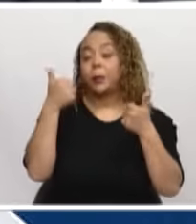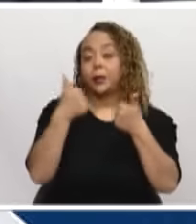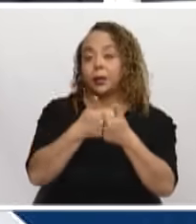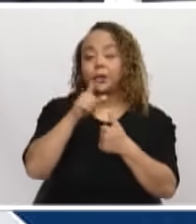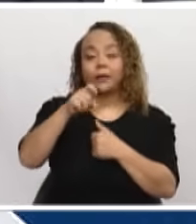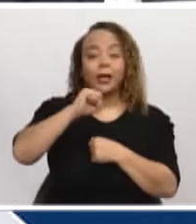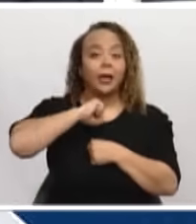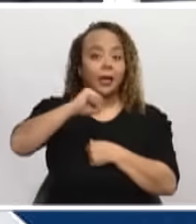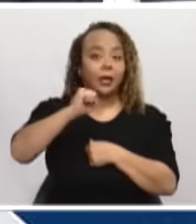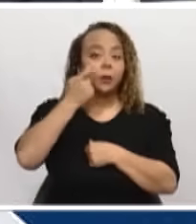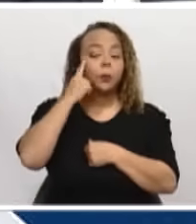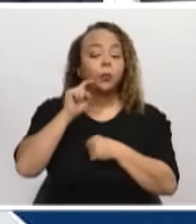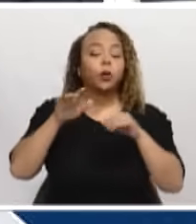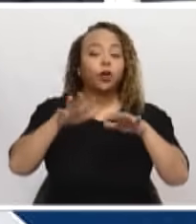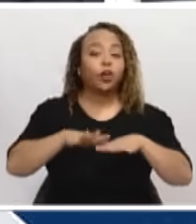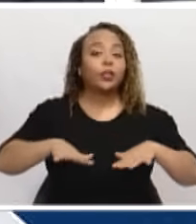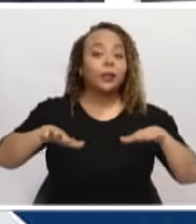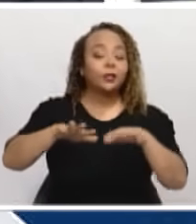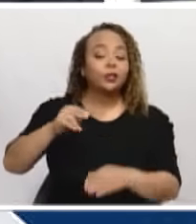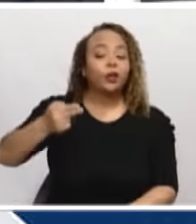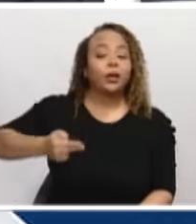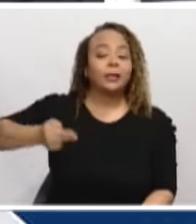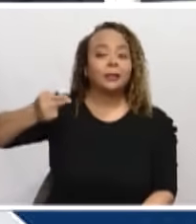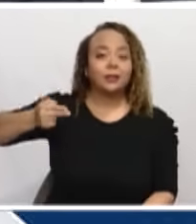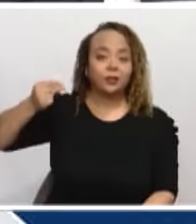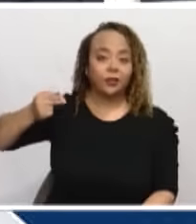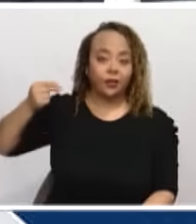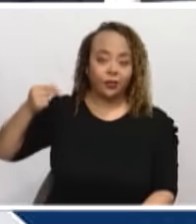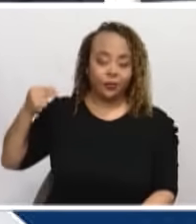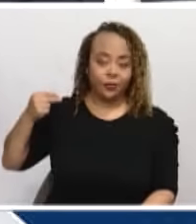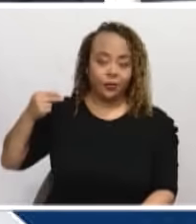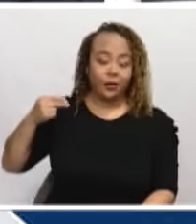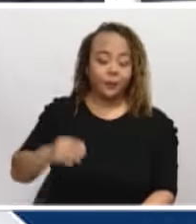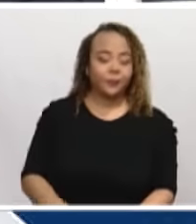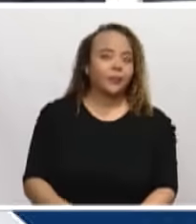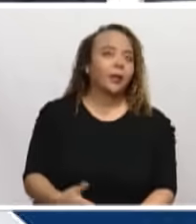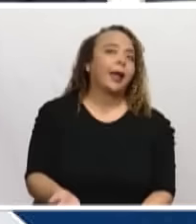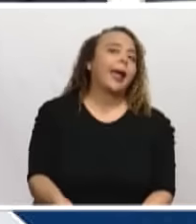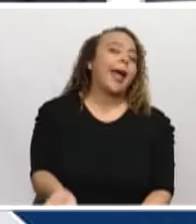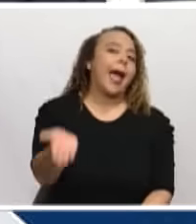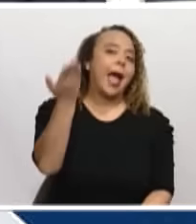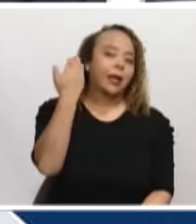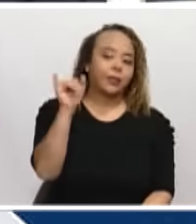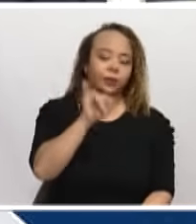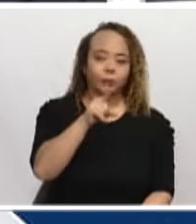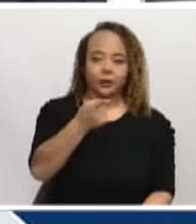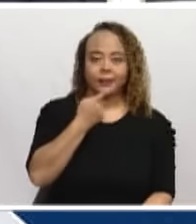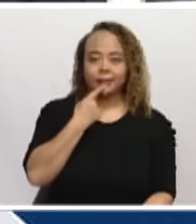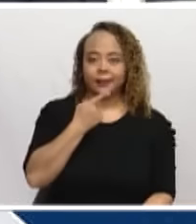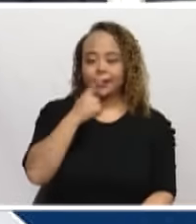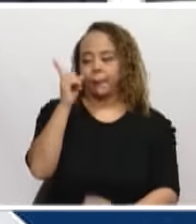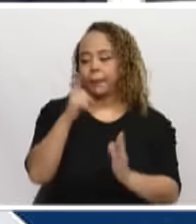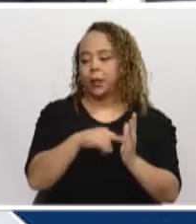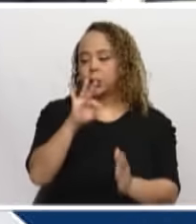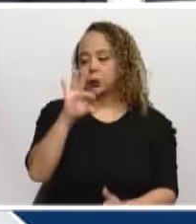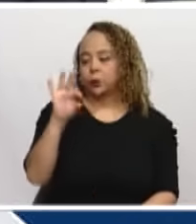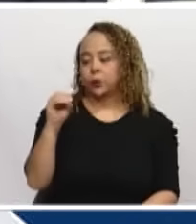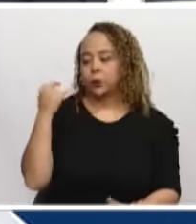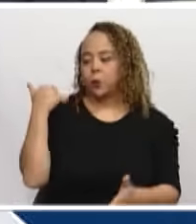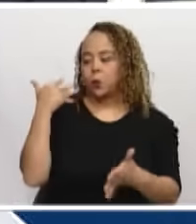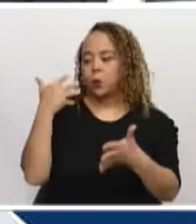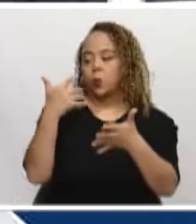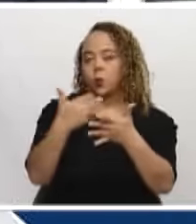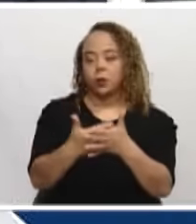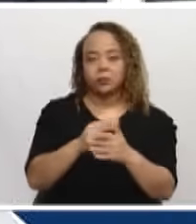había que ganarlo por un contexto histórico de que antes como vos decías monte en los 90s di pues obviamente era